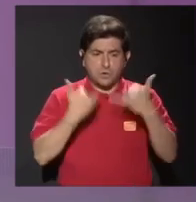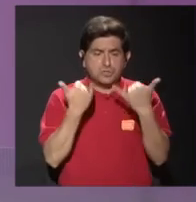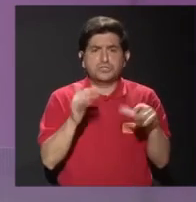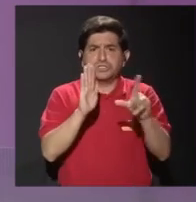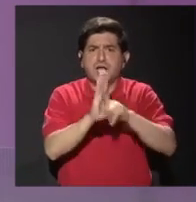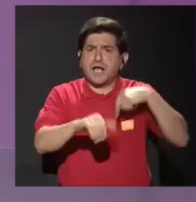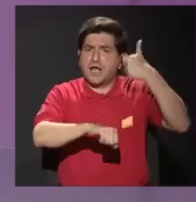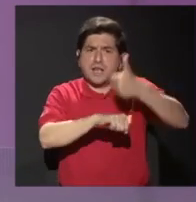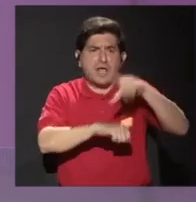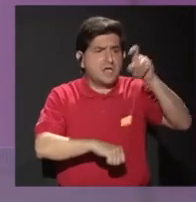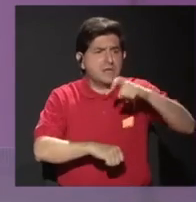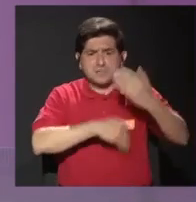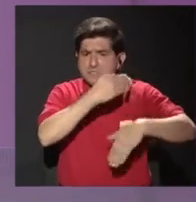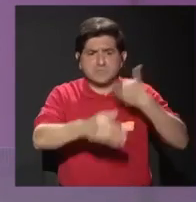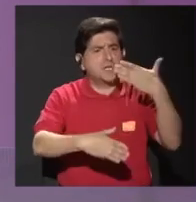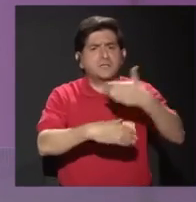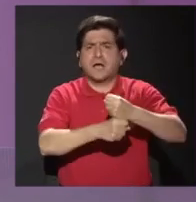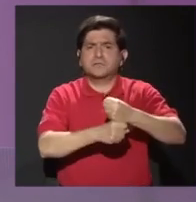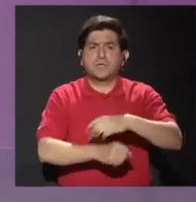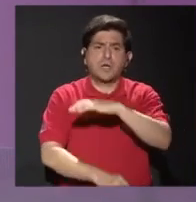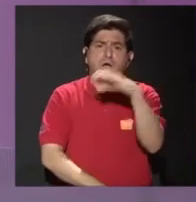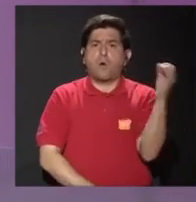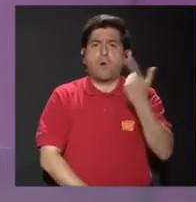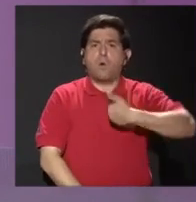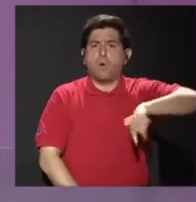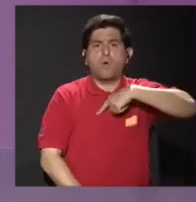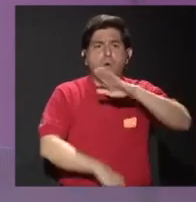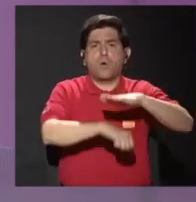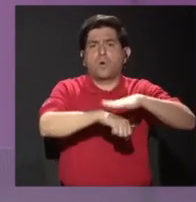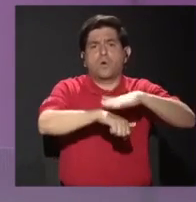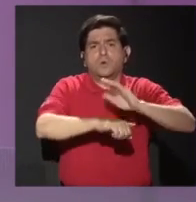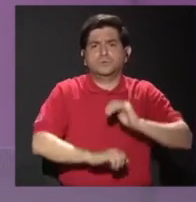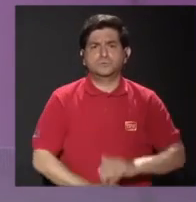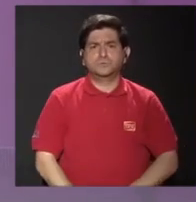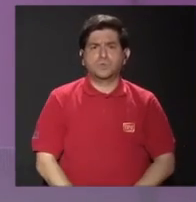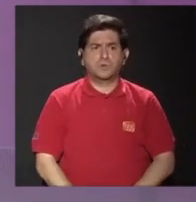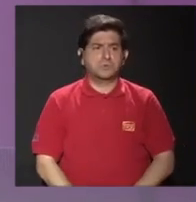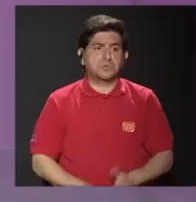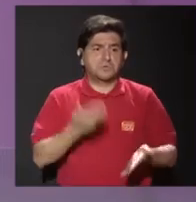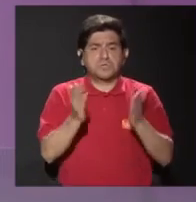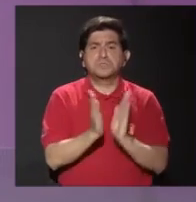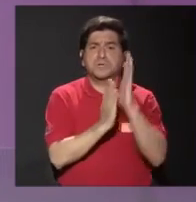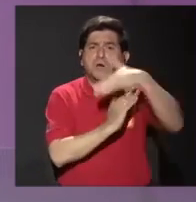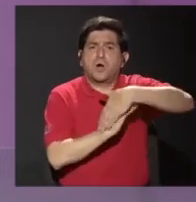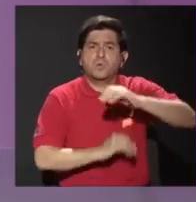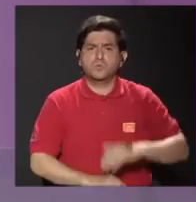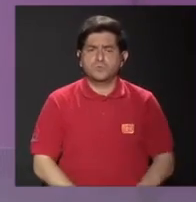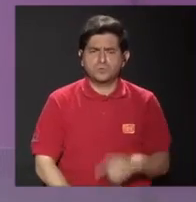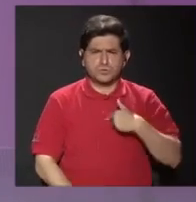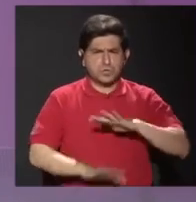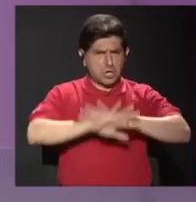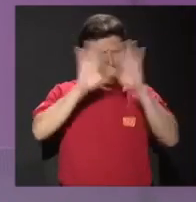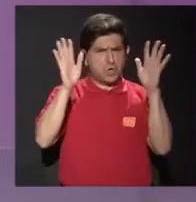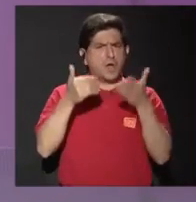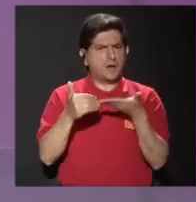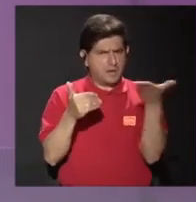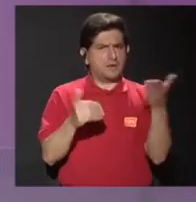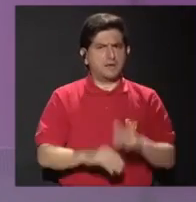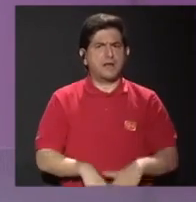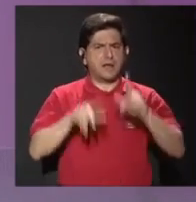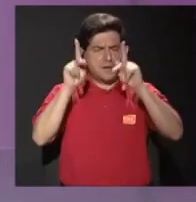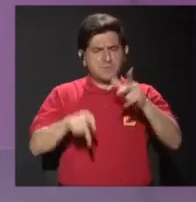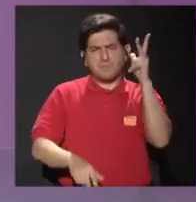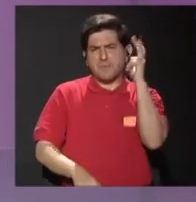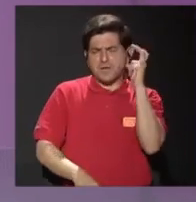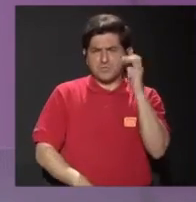se debe de protocolizar si no entonces estamos permitiendo podríamos permitir más allá abusos y yo quiero aquí aclarar un poco porque cuando la